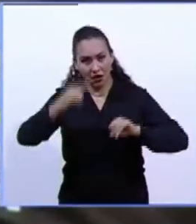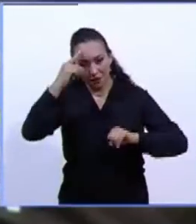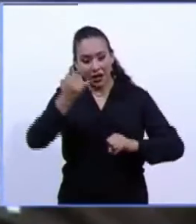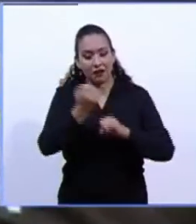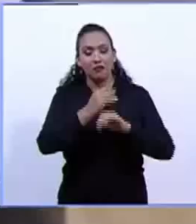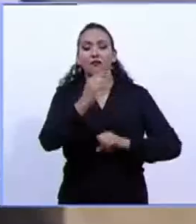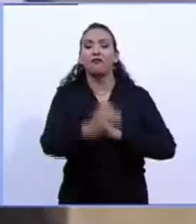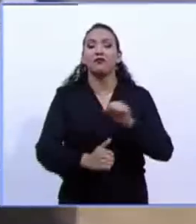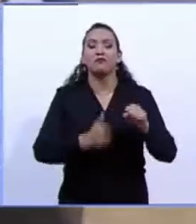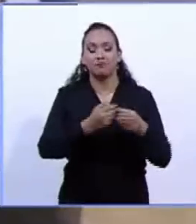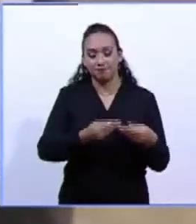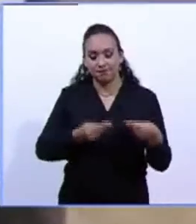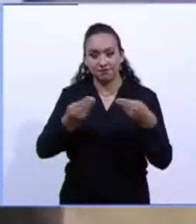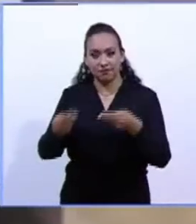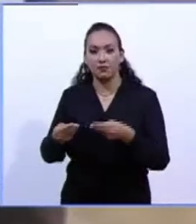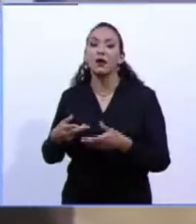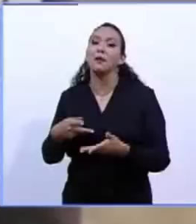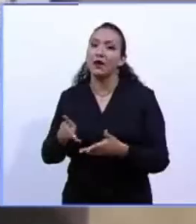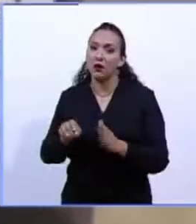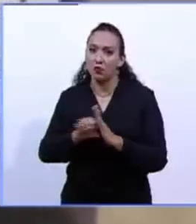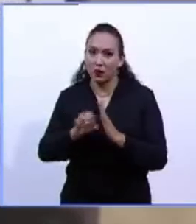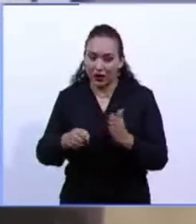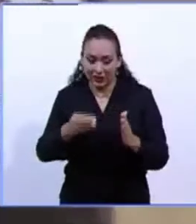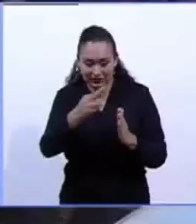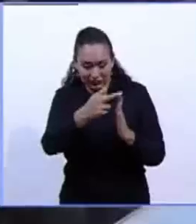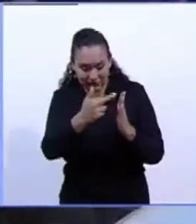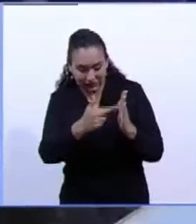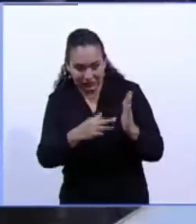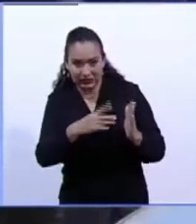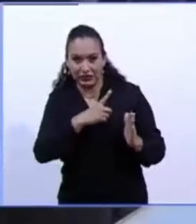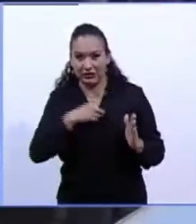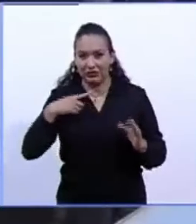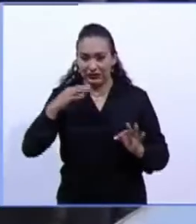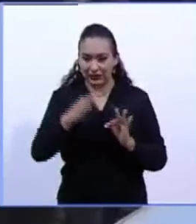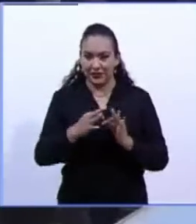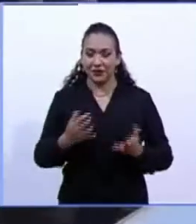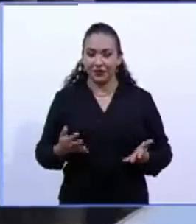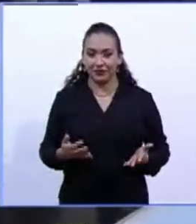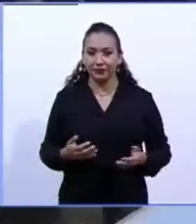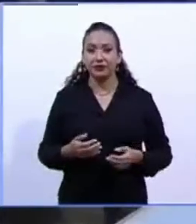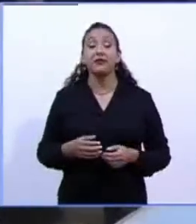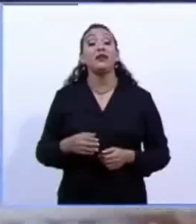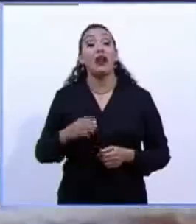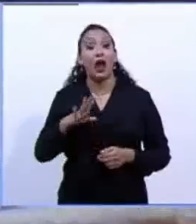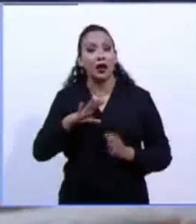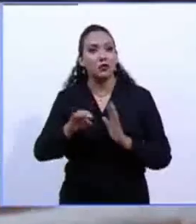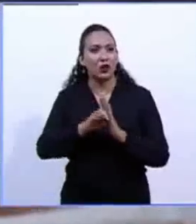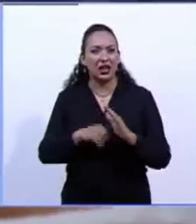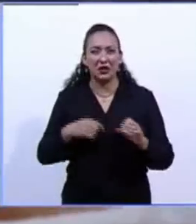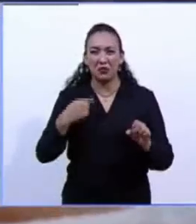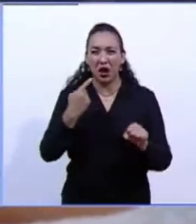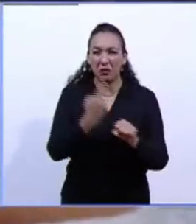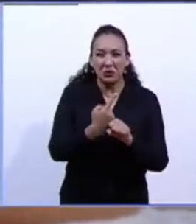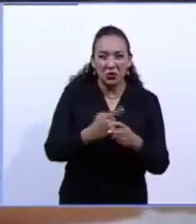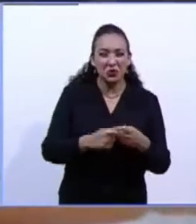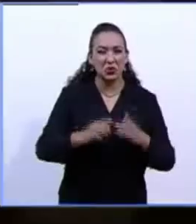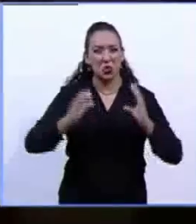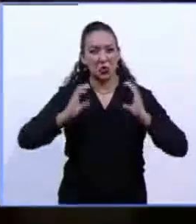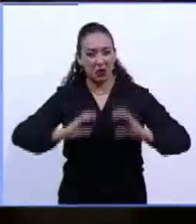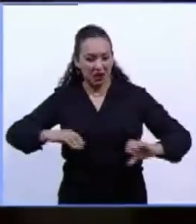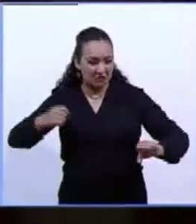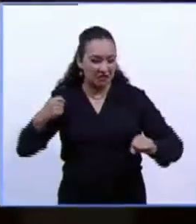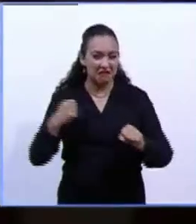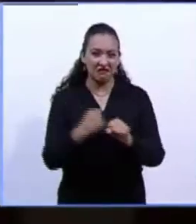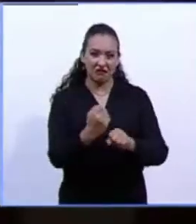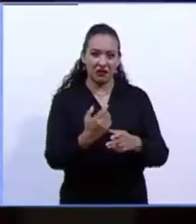anual, aunque sin indicadores como lo indica la ley. Reconoce la persistencia de la tortura sexual y física para